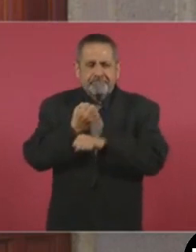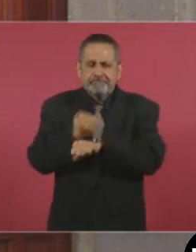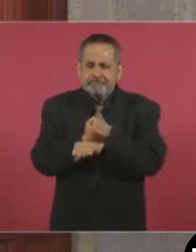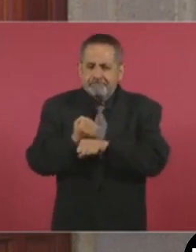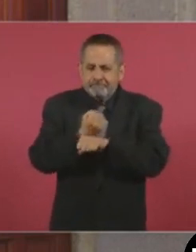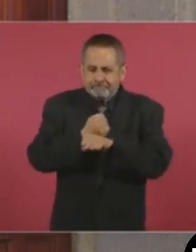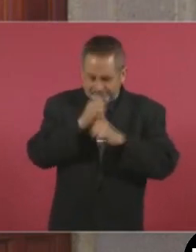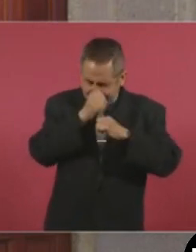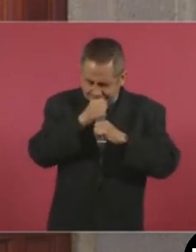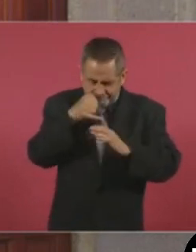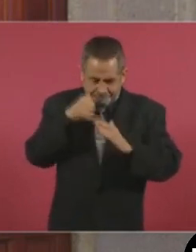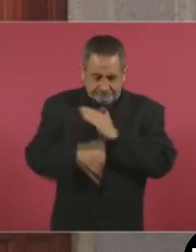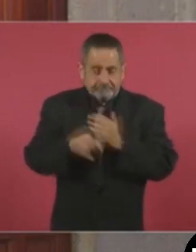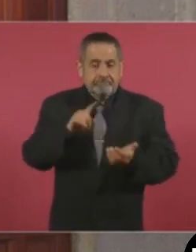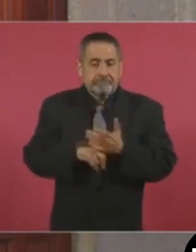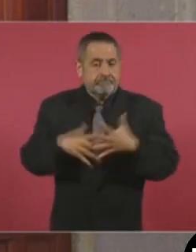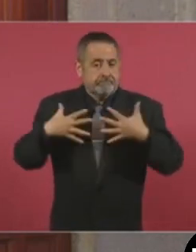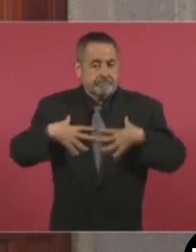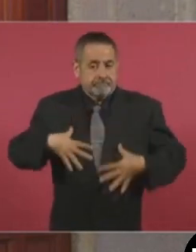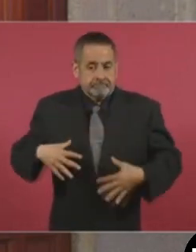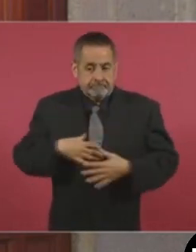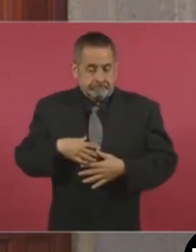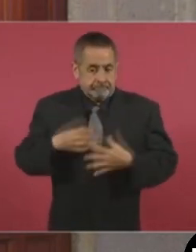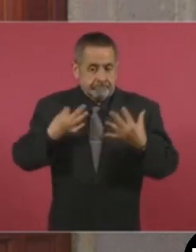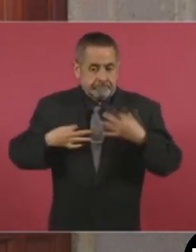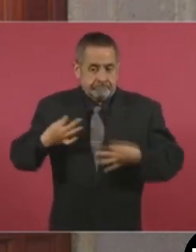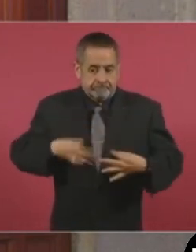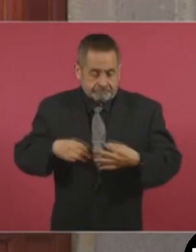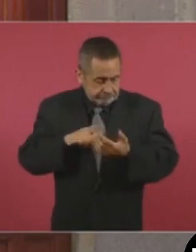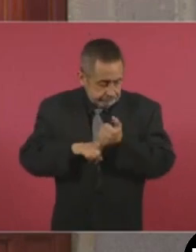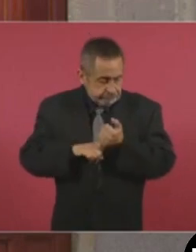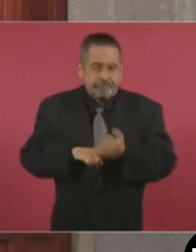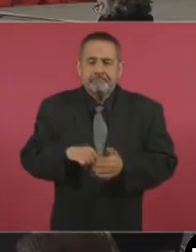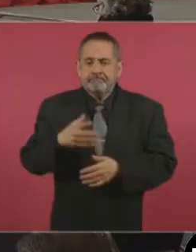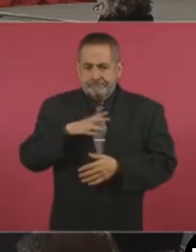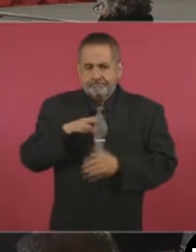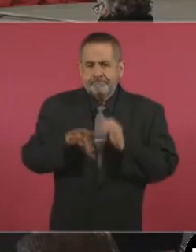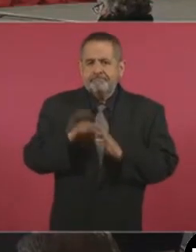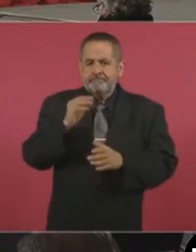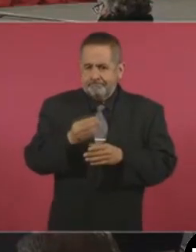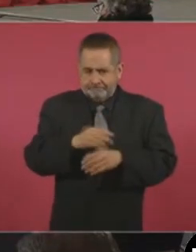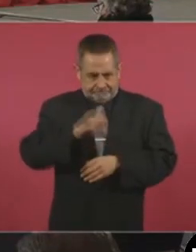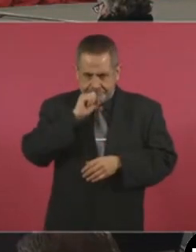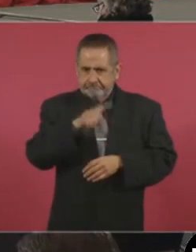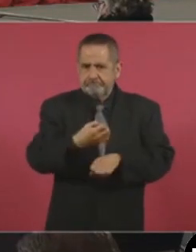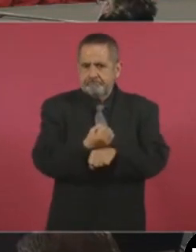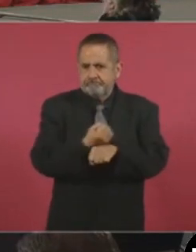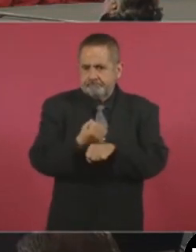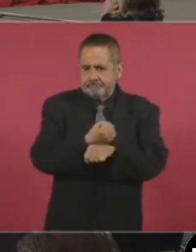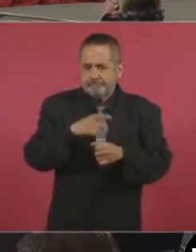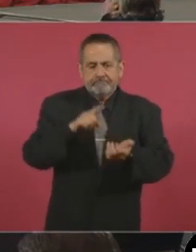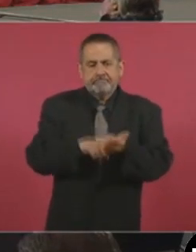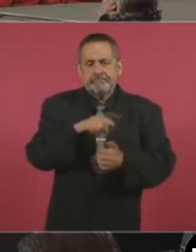demuestran que en la ropa de dicho acusado se encontró el tipo de sangre de la